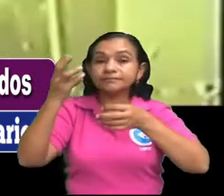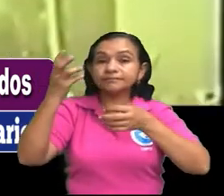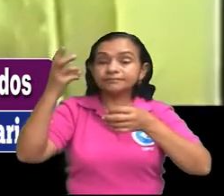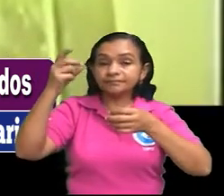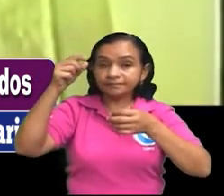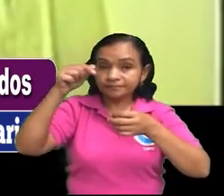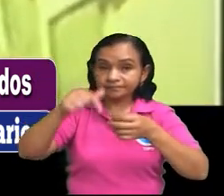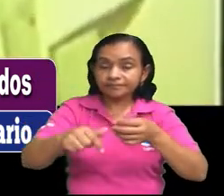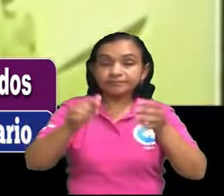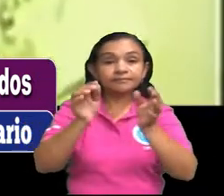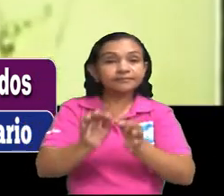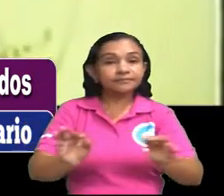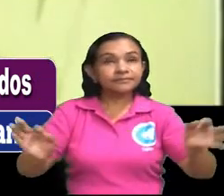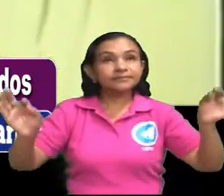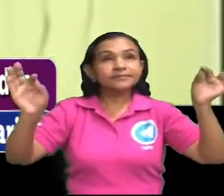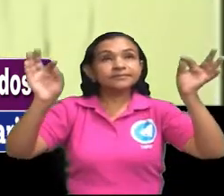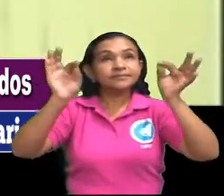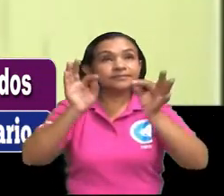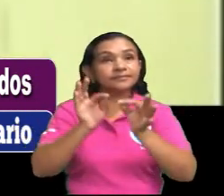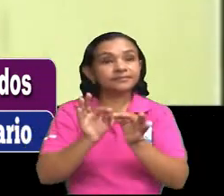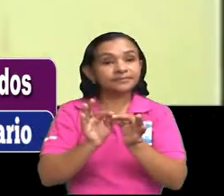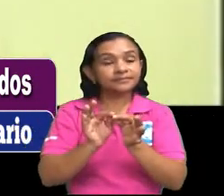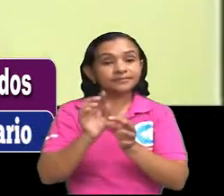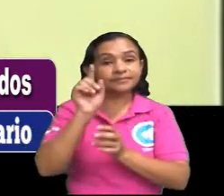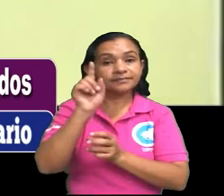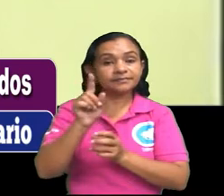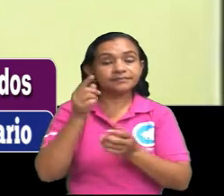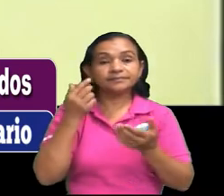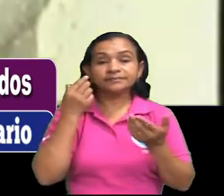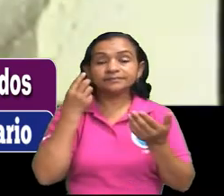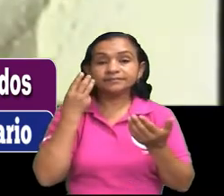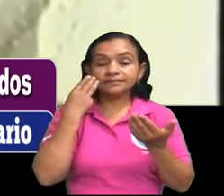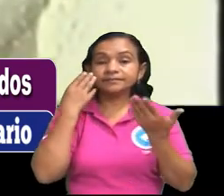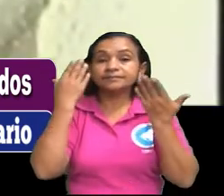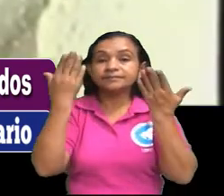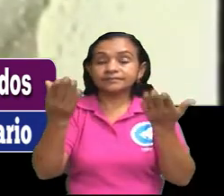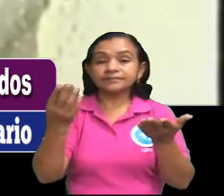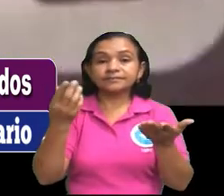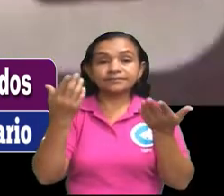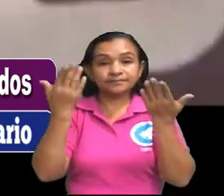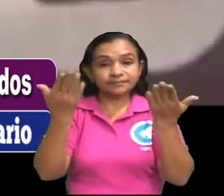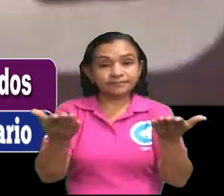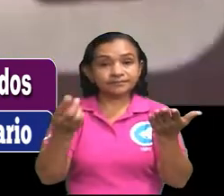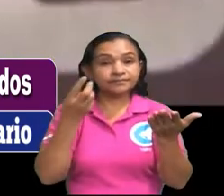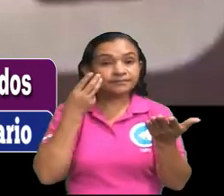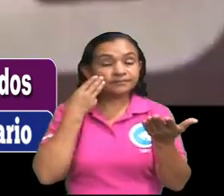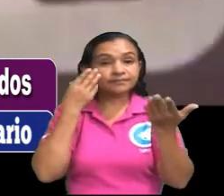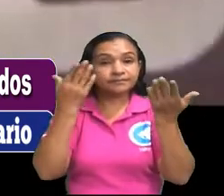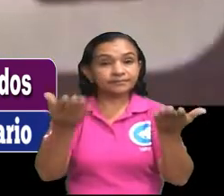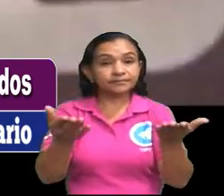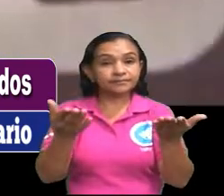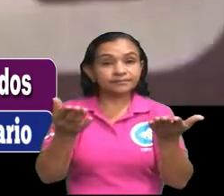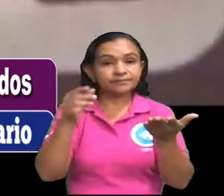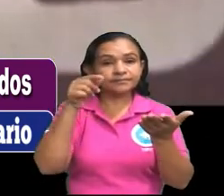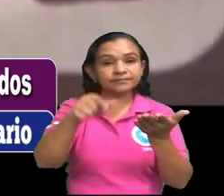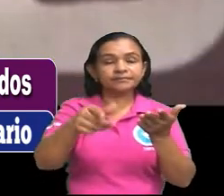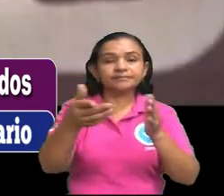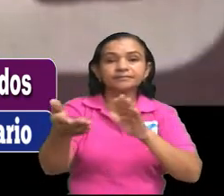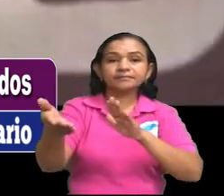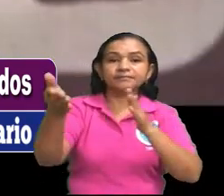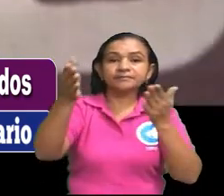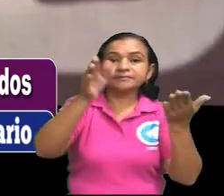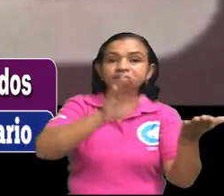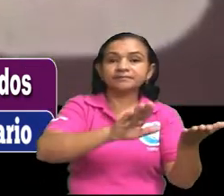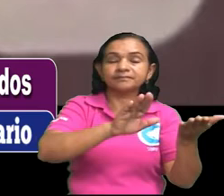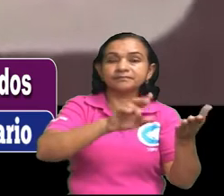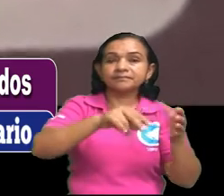tan trascendental como es el 1 de mayo. Ahora lo conmemoramos con el tránsito a la inmortalidad del